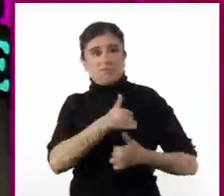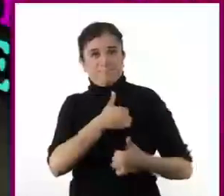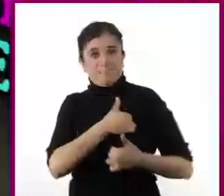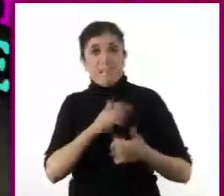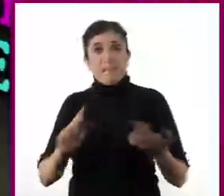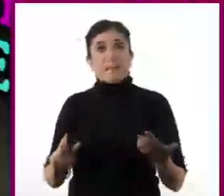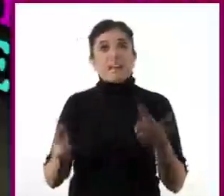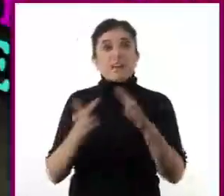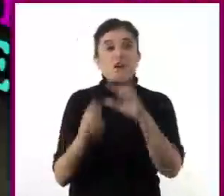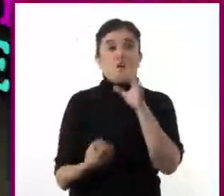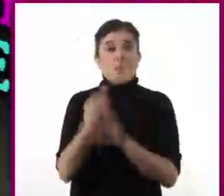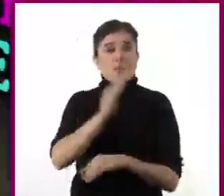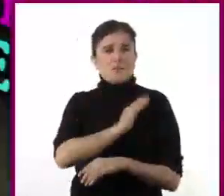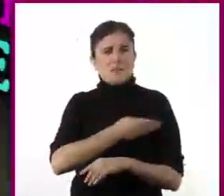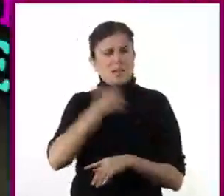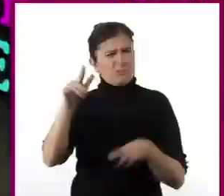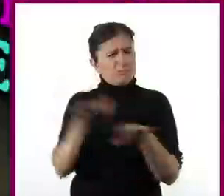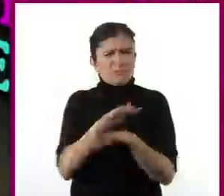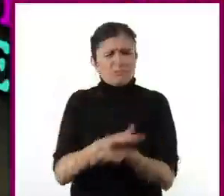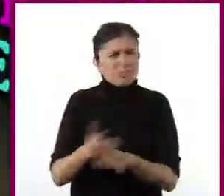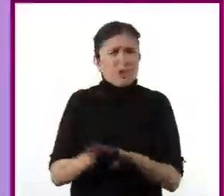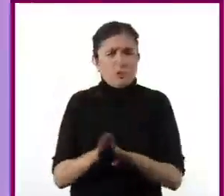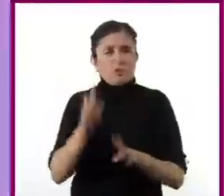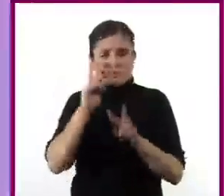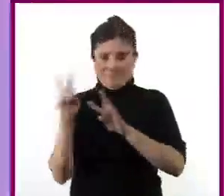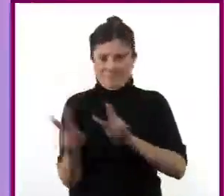la religión de la Nueva España? Veámoslo.